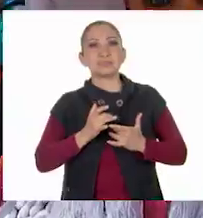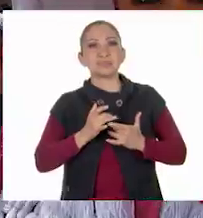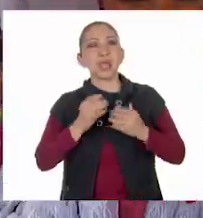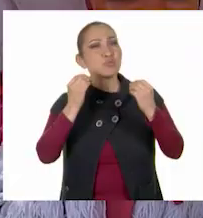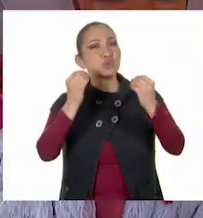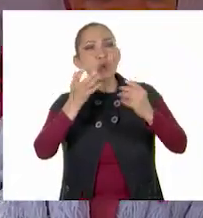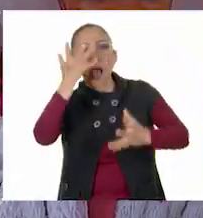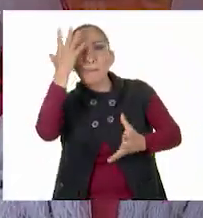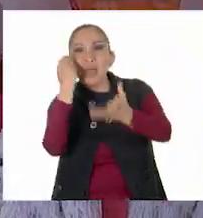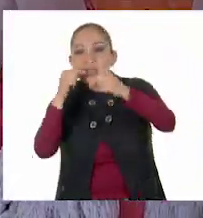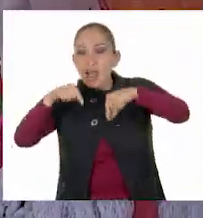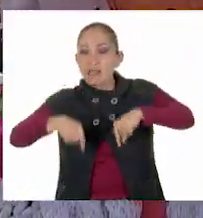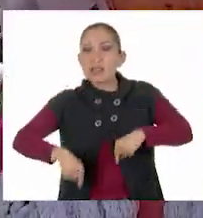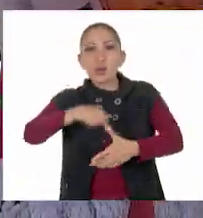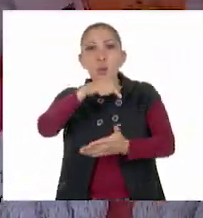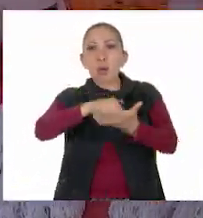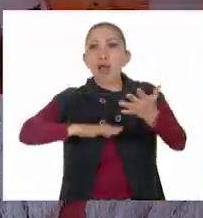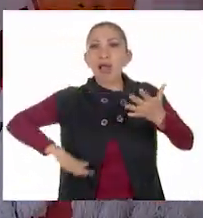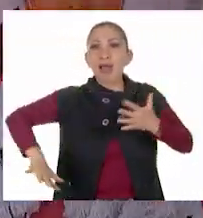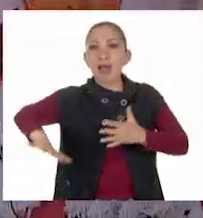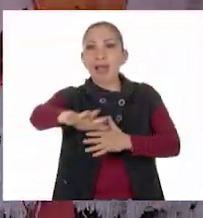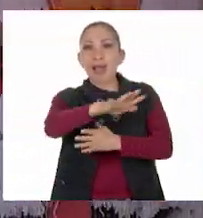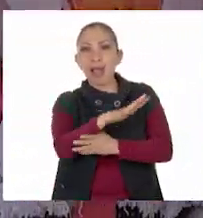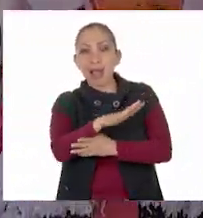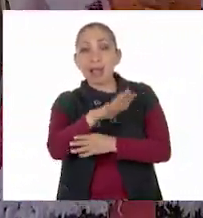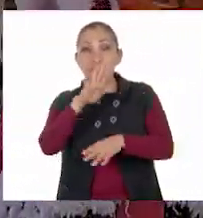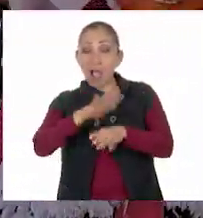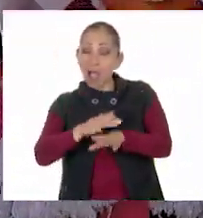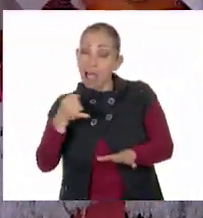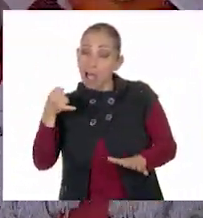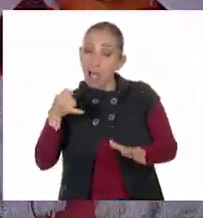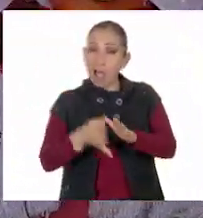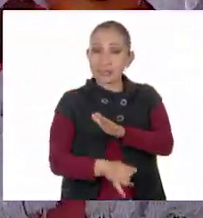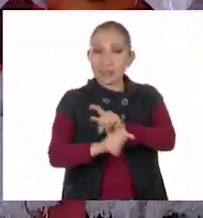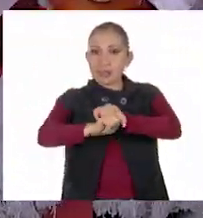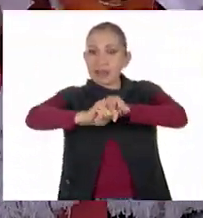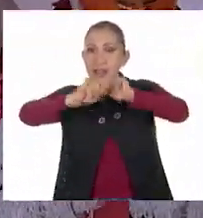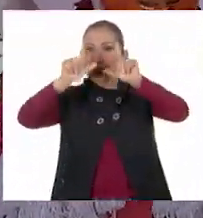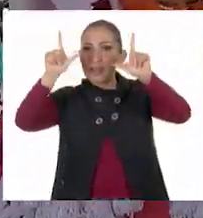tanto que aprender de esta tierra. Lo más profundo de Tlaxcala.